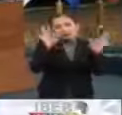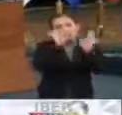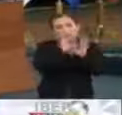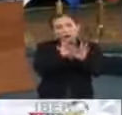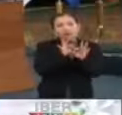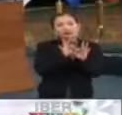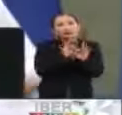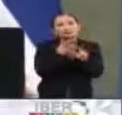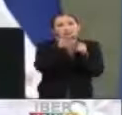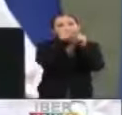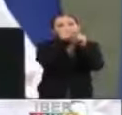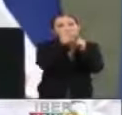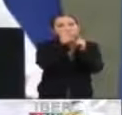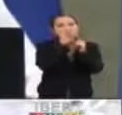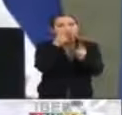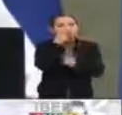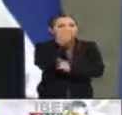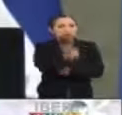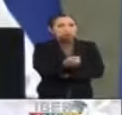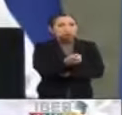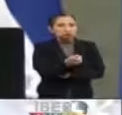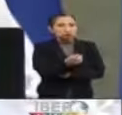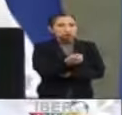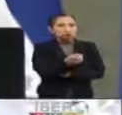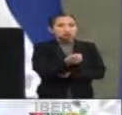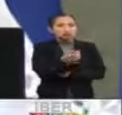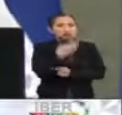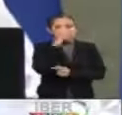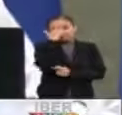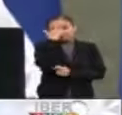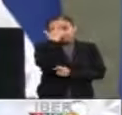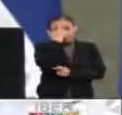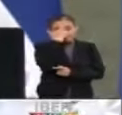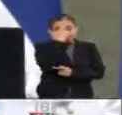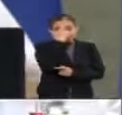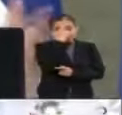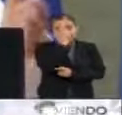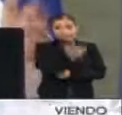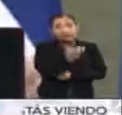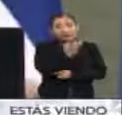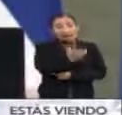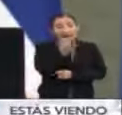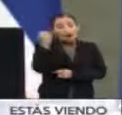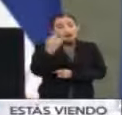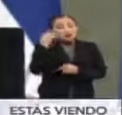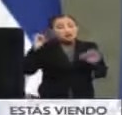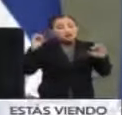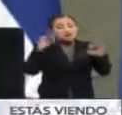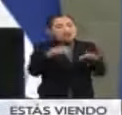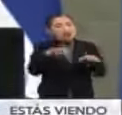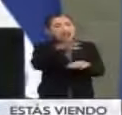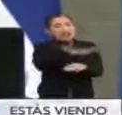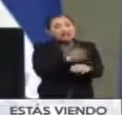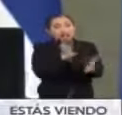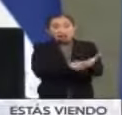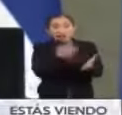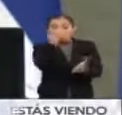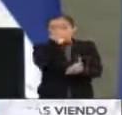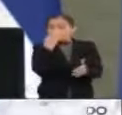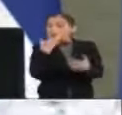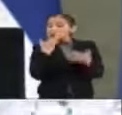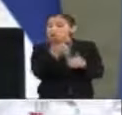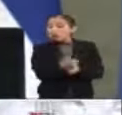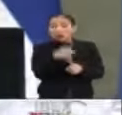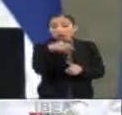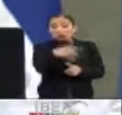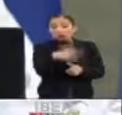importante destacarlo, yo insisto, y recordar que esta conferencia es un aval, insisto,